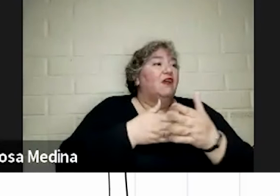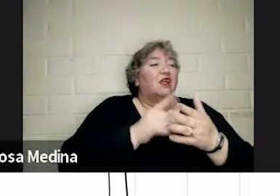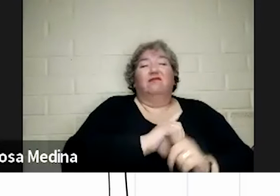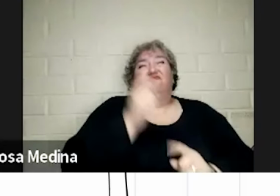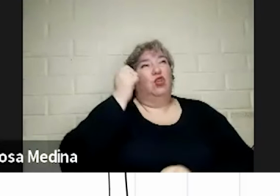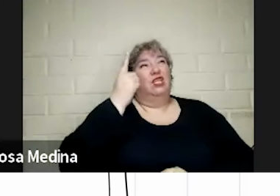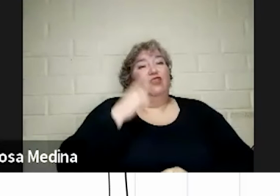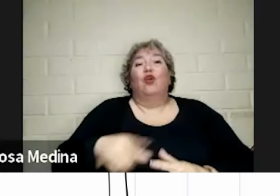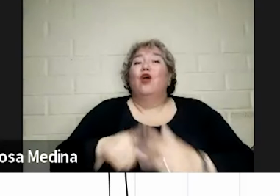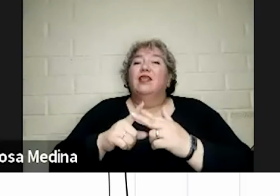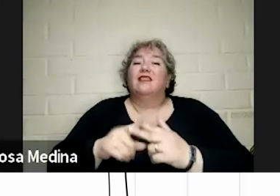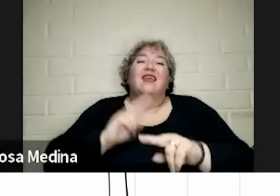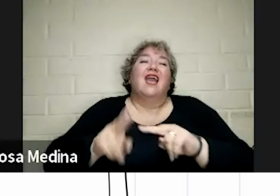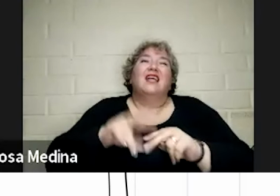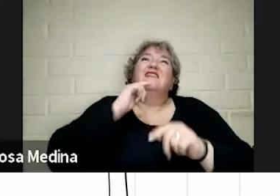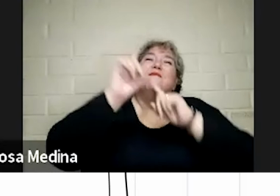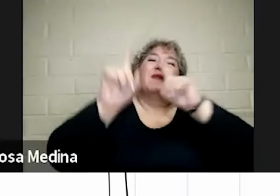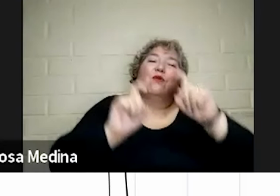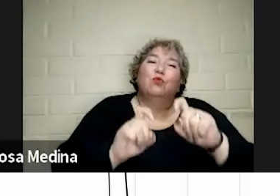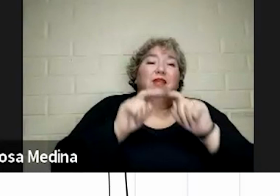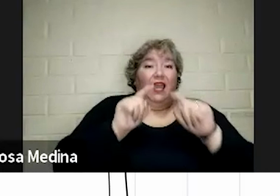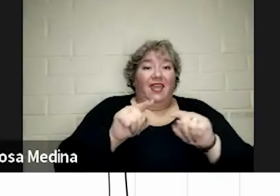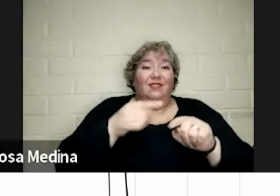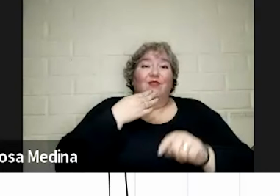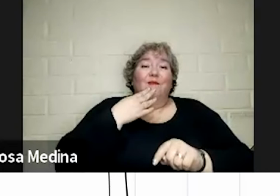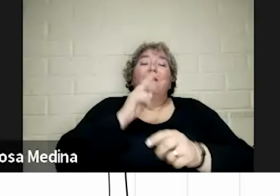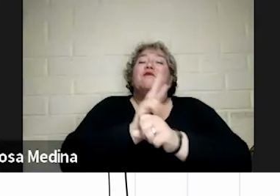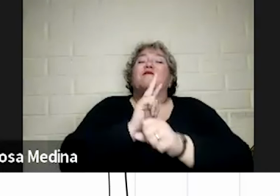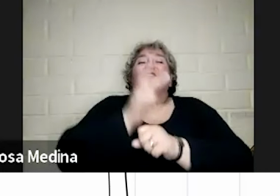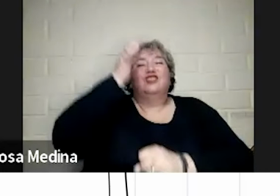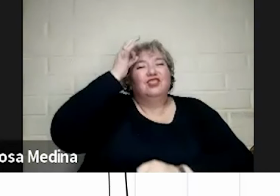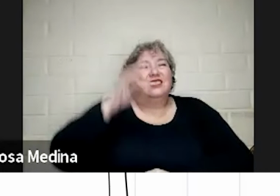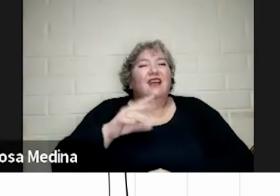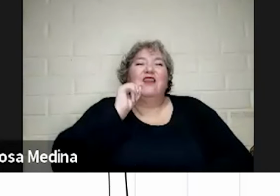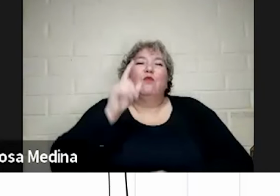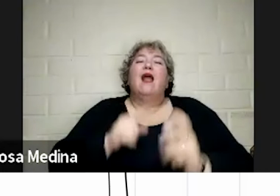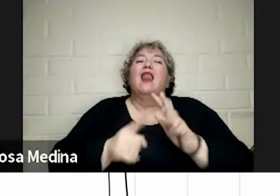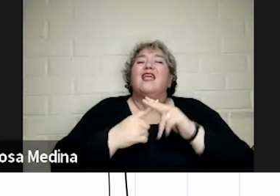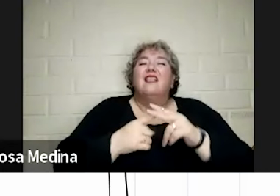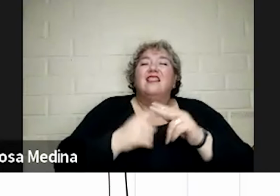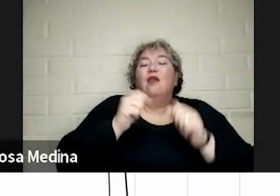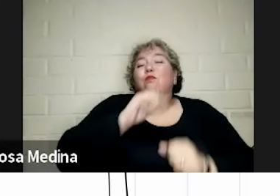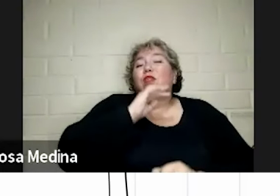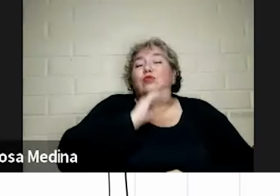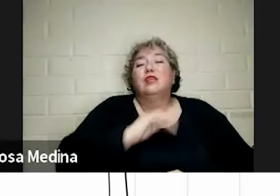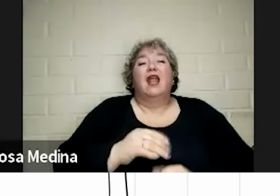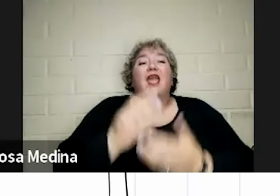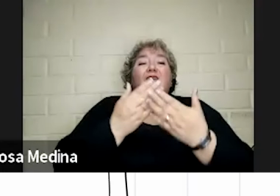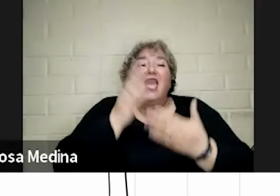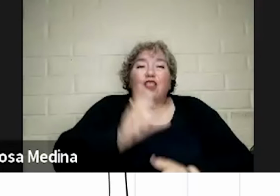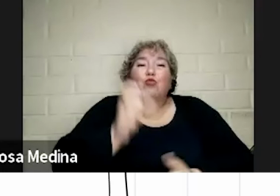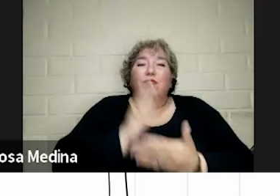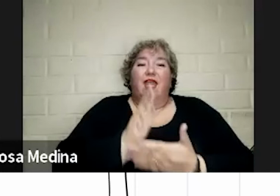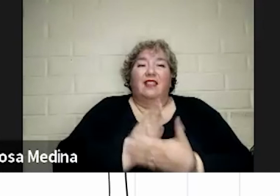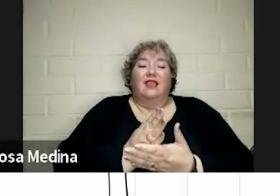Estrategia, hacer preguntas. Y esto es bueno porque el profesor también sabe cuáles son las estrategias que va a ocupar el estudiante. Por ejemplo, si el estudiante su